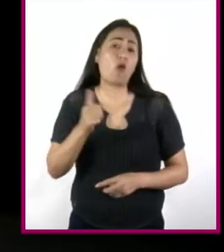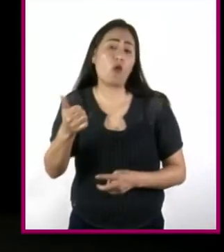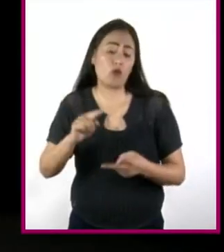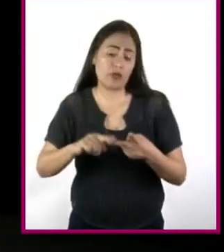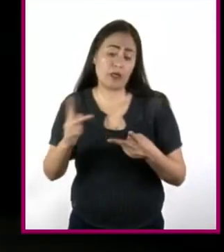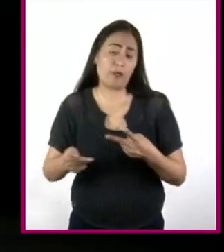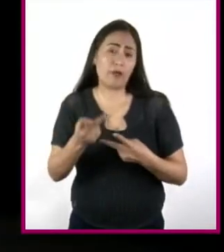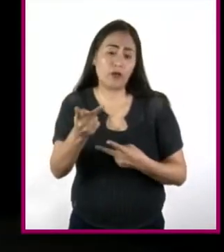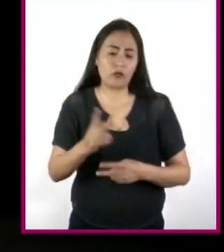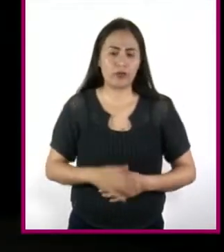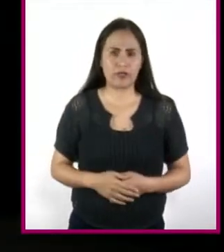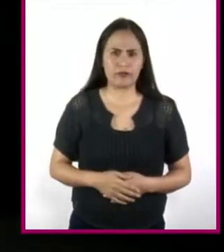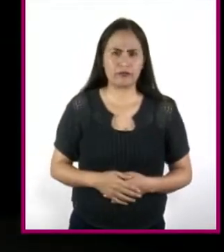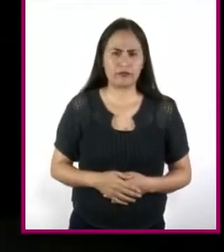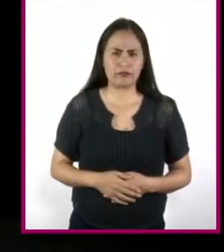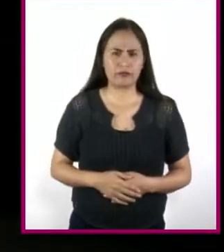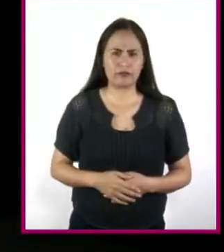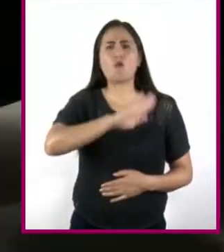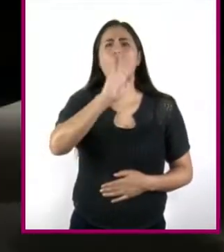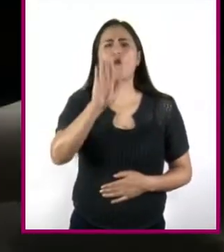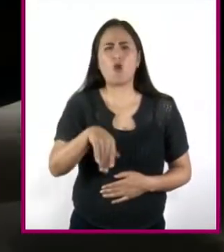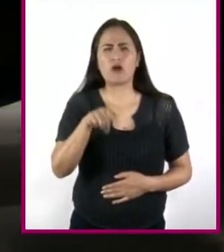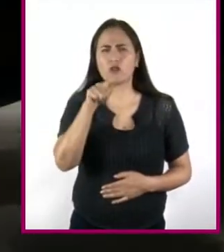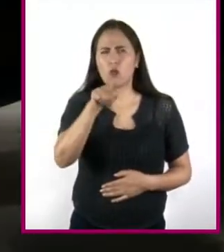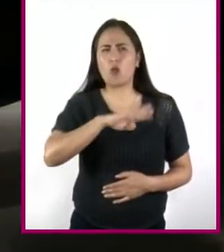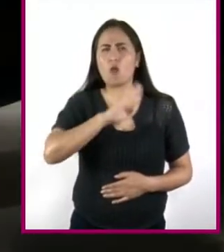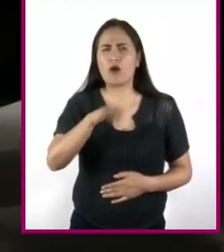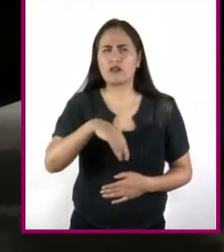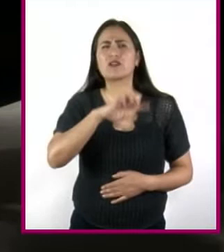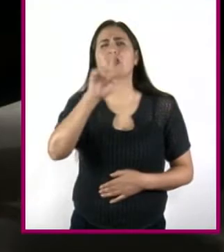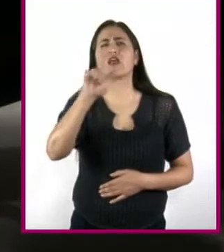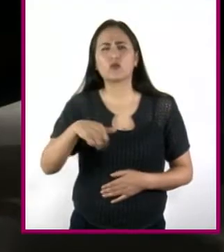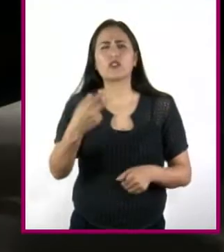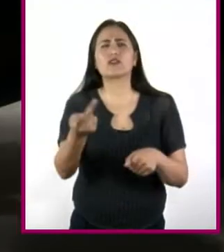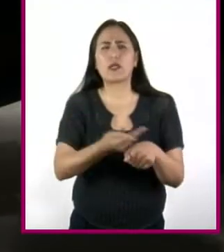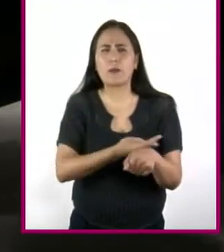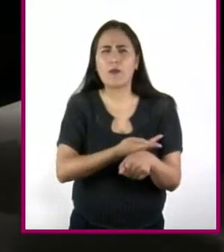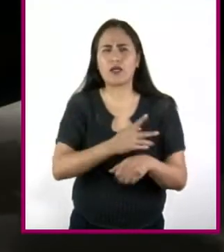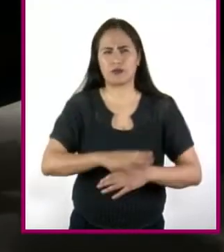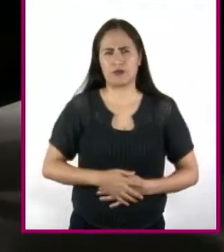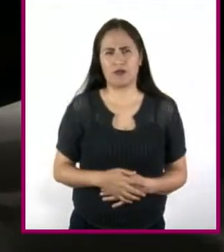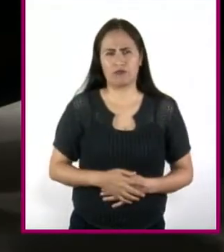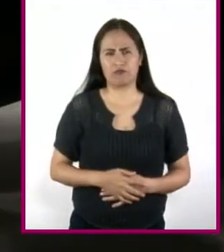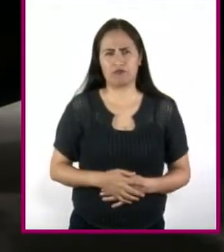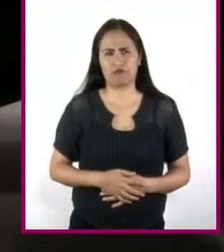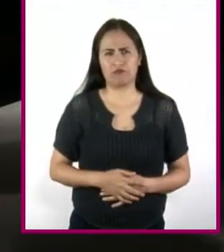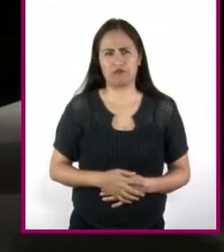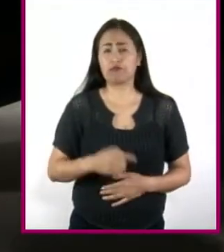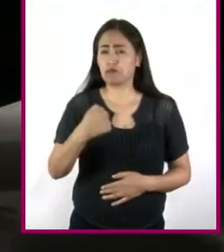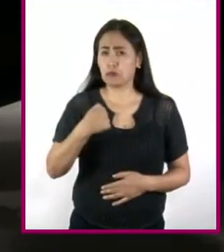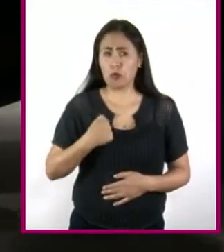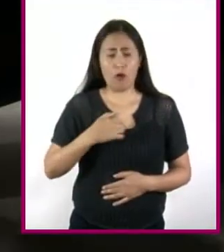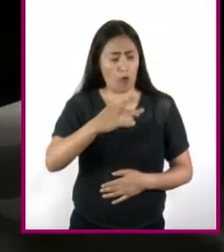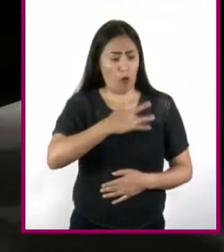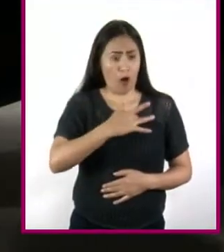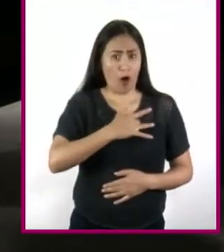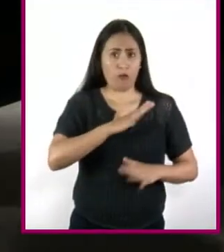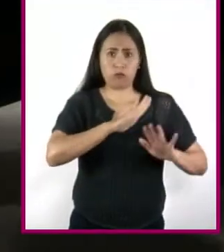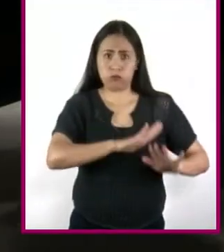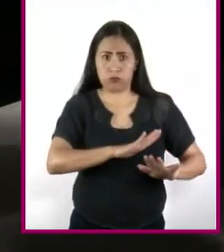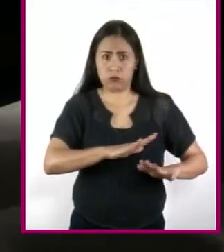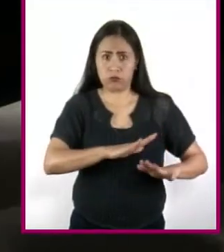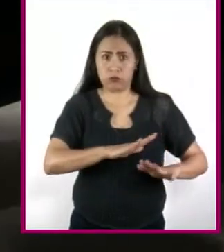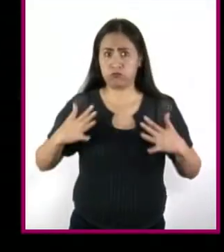¿Qué pasa cuando mueres? Lo que pasa cuando mueres es que tus funciones vitales se detienen, dejas de